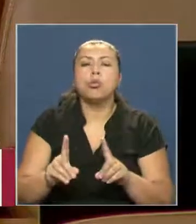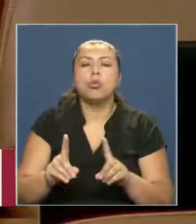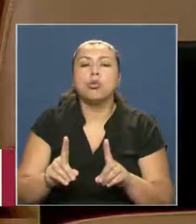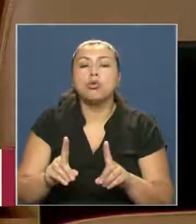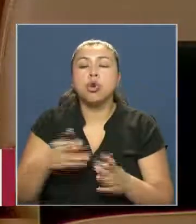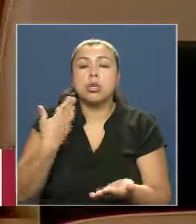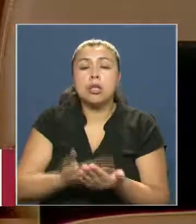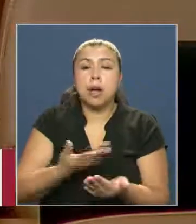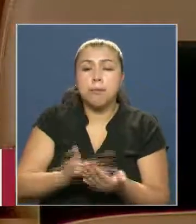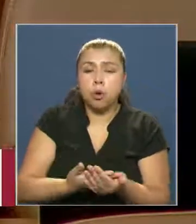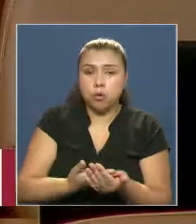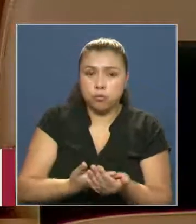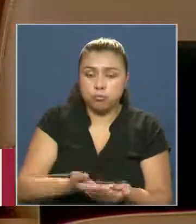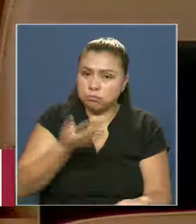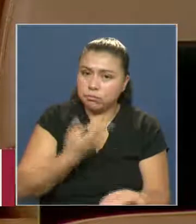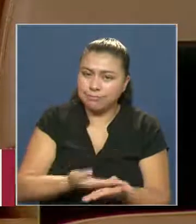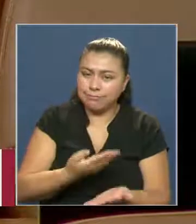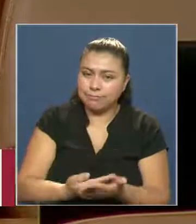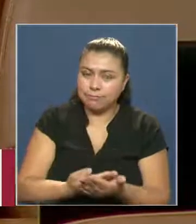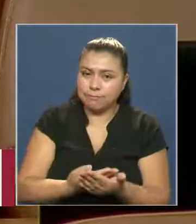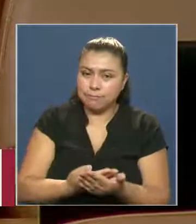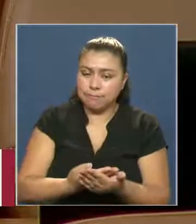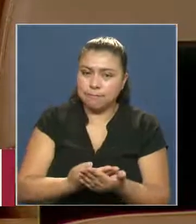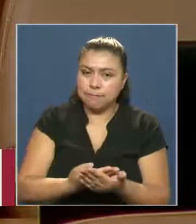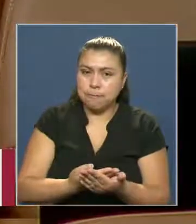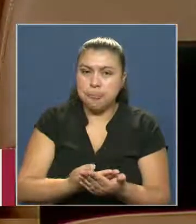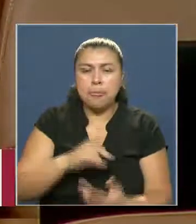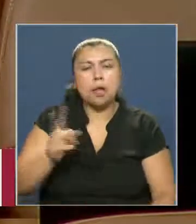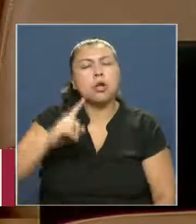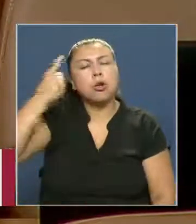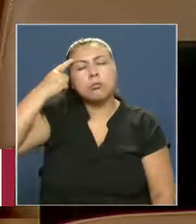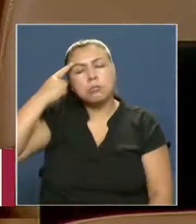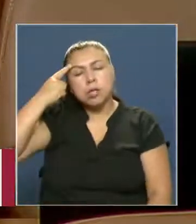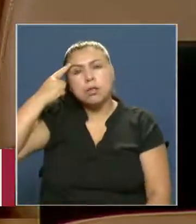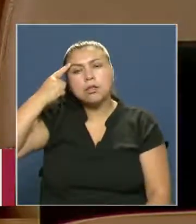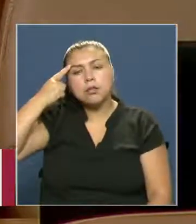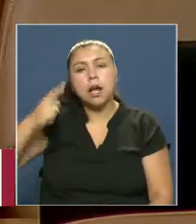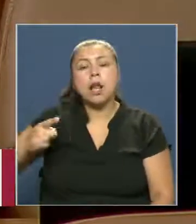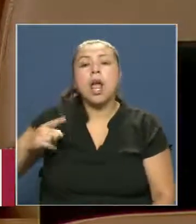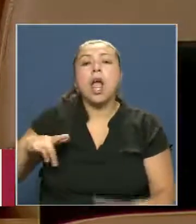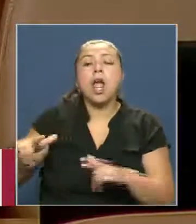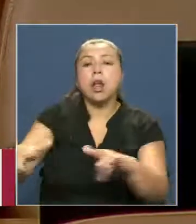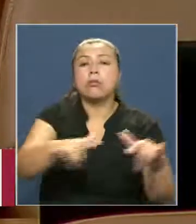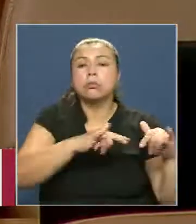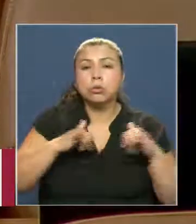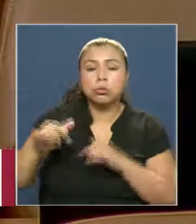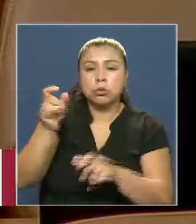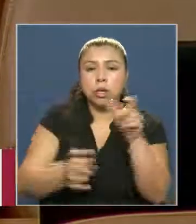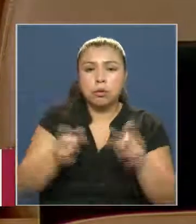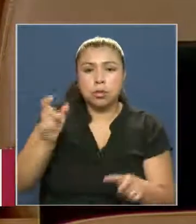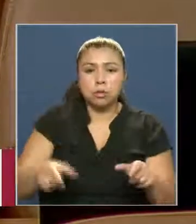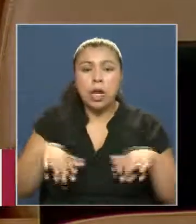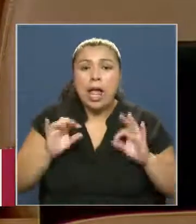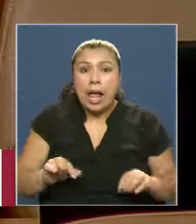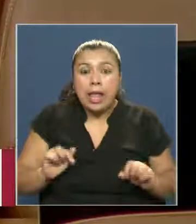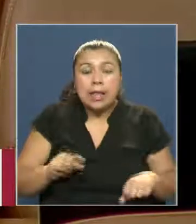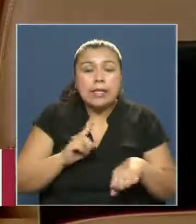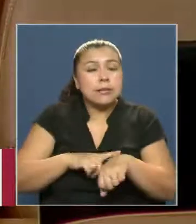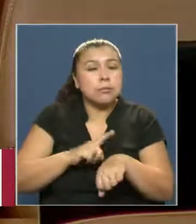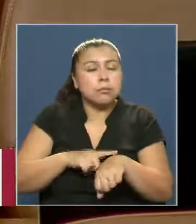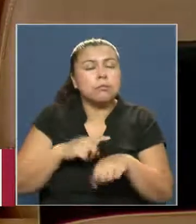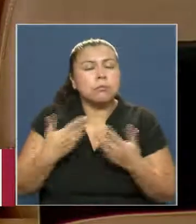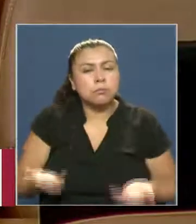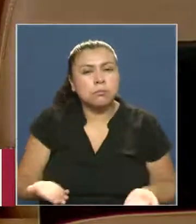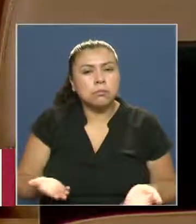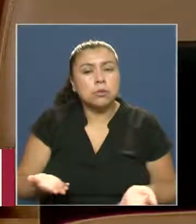sacar provecho personal y no pensar en el bien común. En estos casos excepcionales es cuando